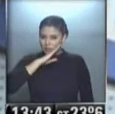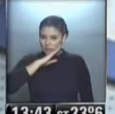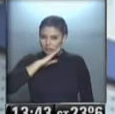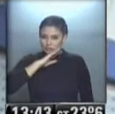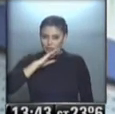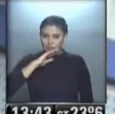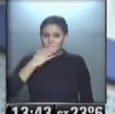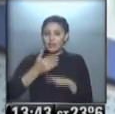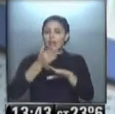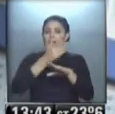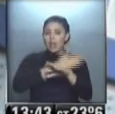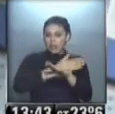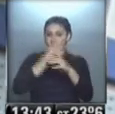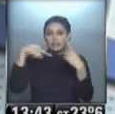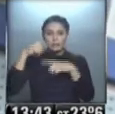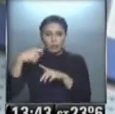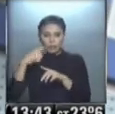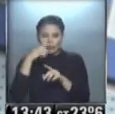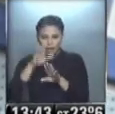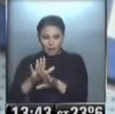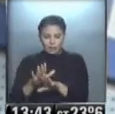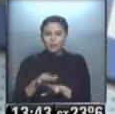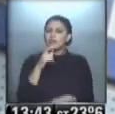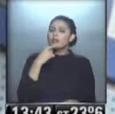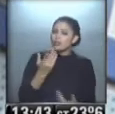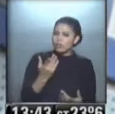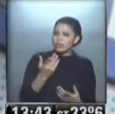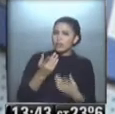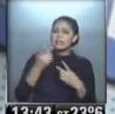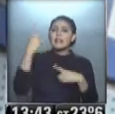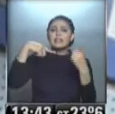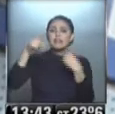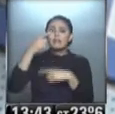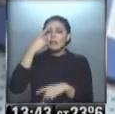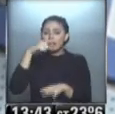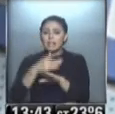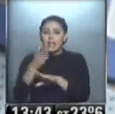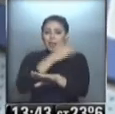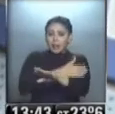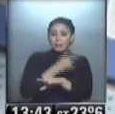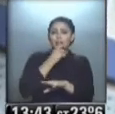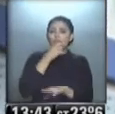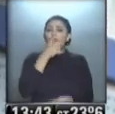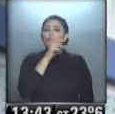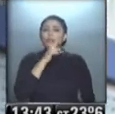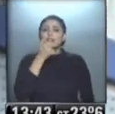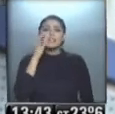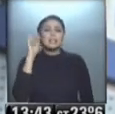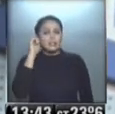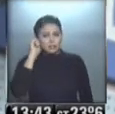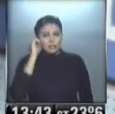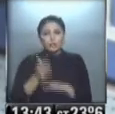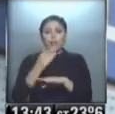del trámite jubilatorio porque el meses antes de cumplir se centra en saber si tiene los 30 años